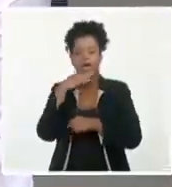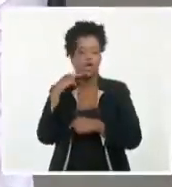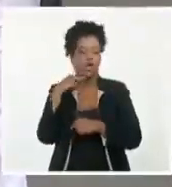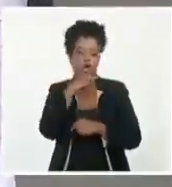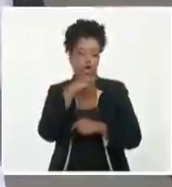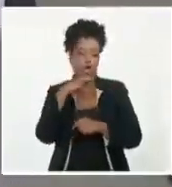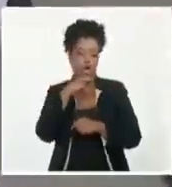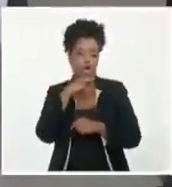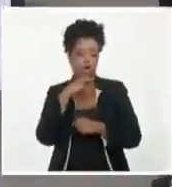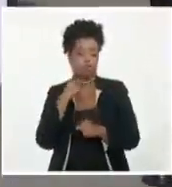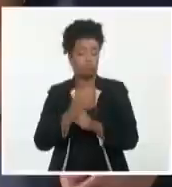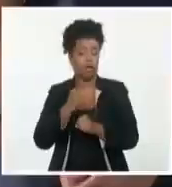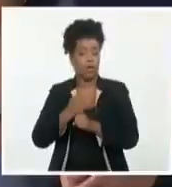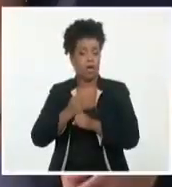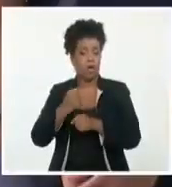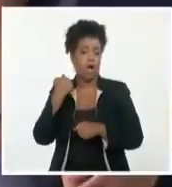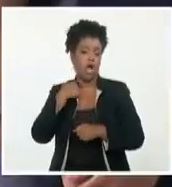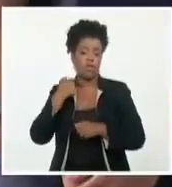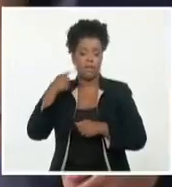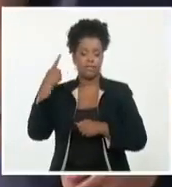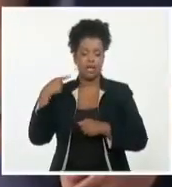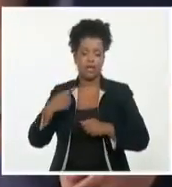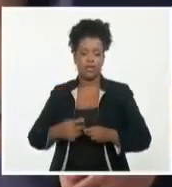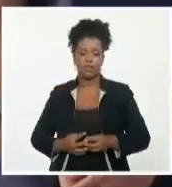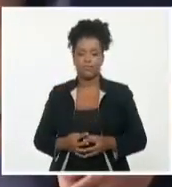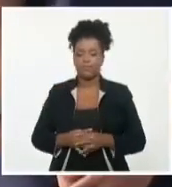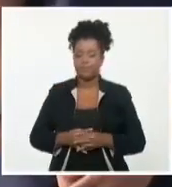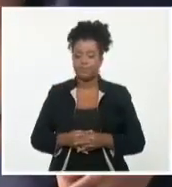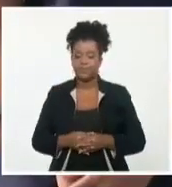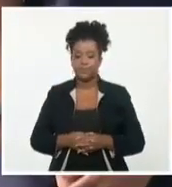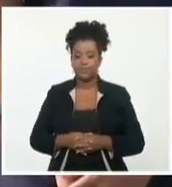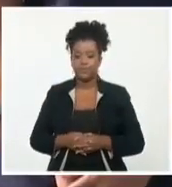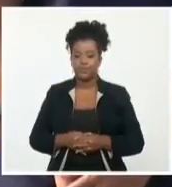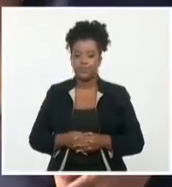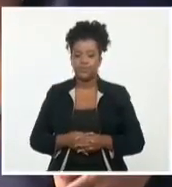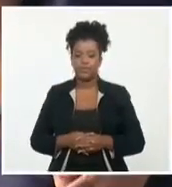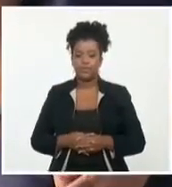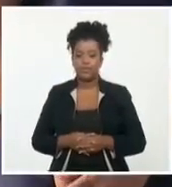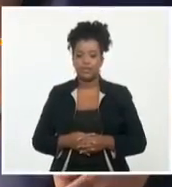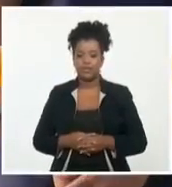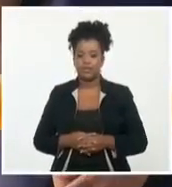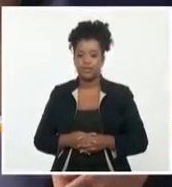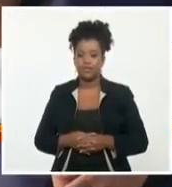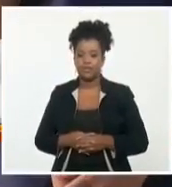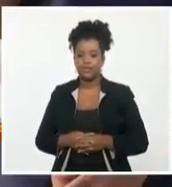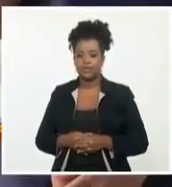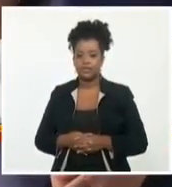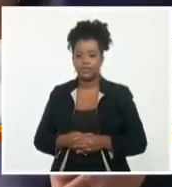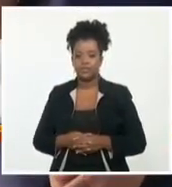gestión durante el pasado año. He tenido la oportunidad de calar, de conocer,